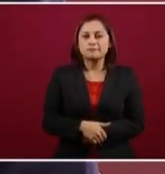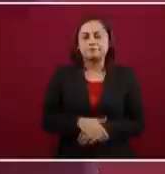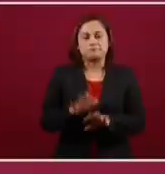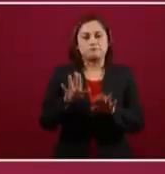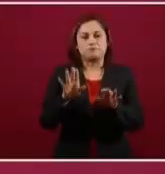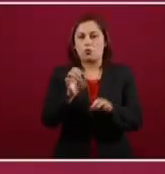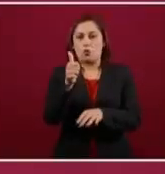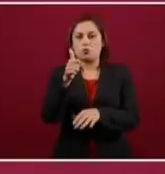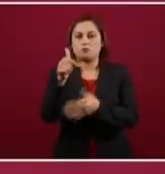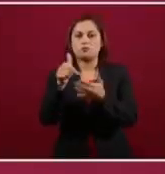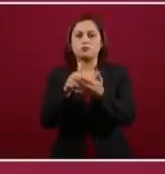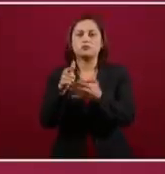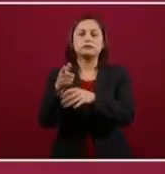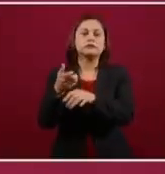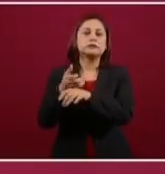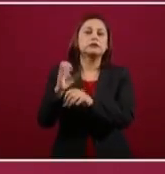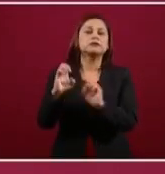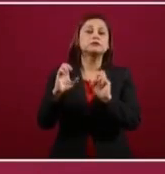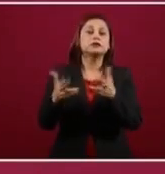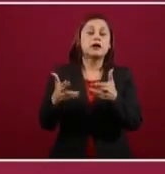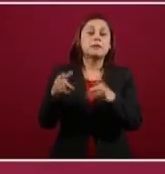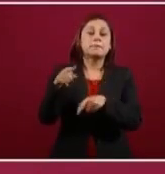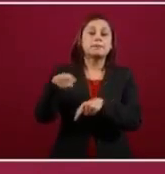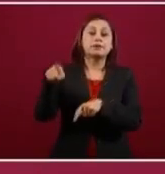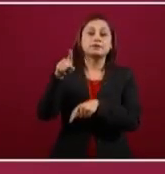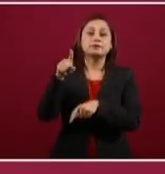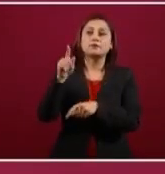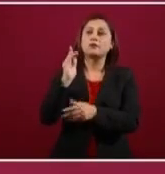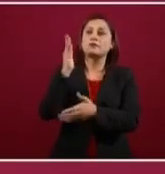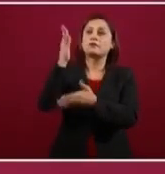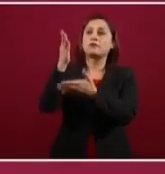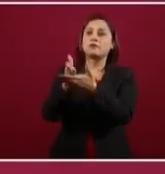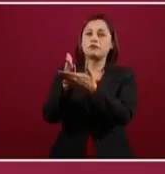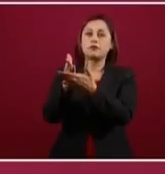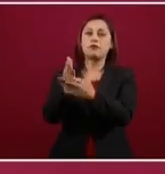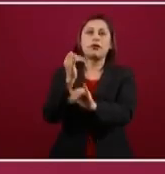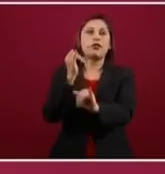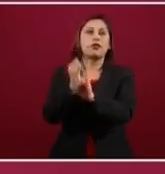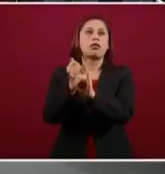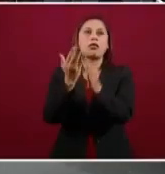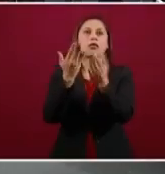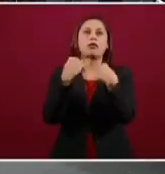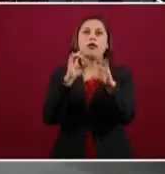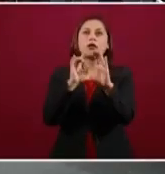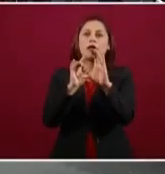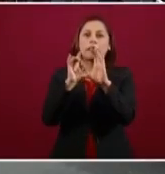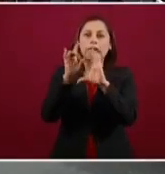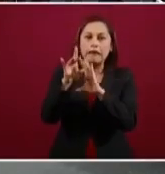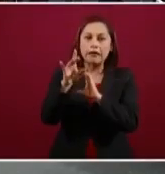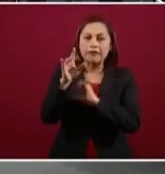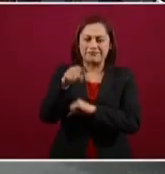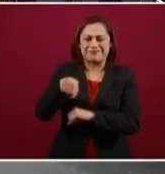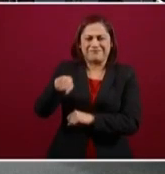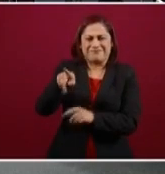Chiapas, que no se puede enviar. Bueno, ustedes lo saben, los que van a cubrir.